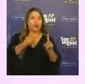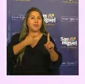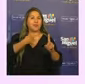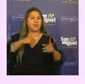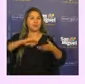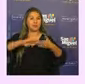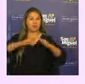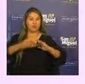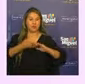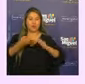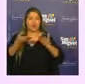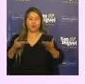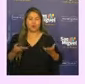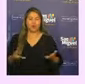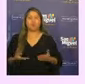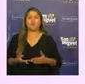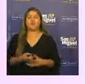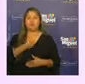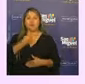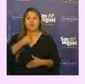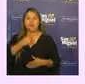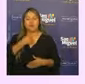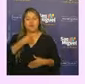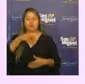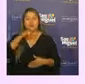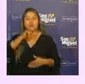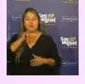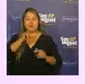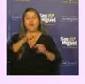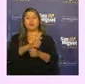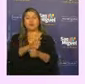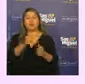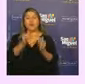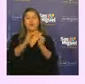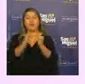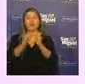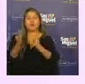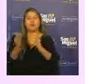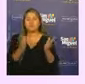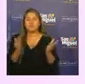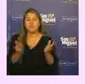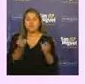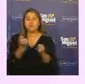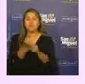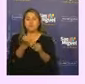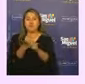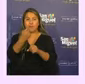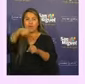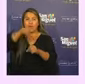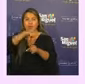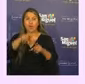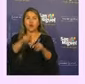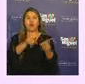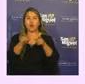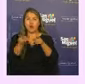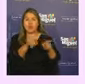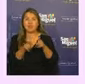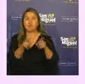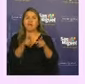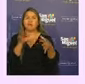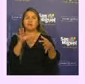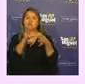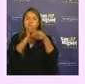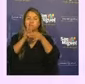comunidad, el interés de cada uno de los vecinos y trabajar porque los vecinos se organicen, se articulen y puedan